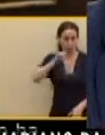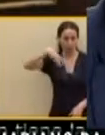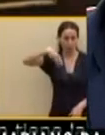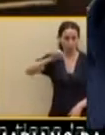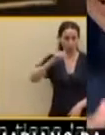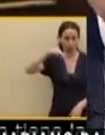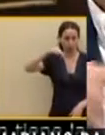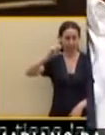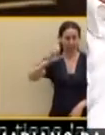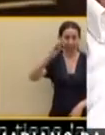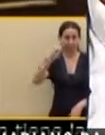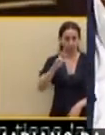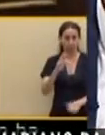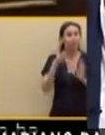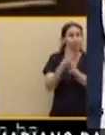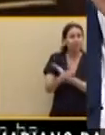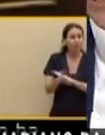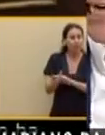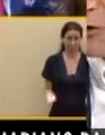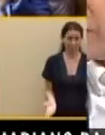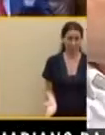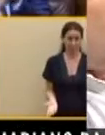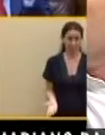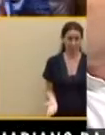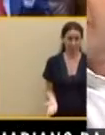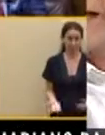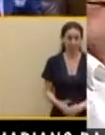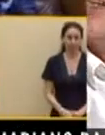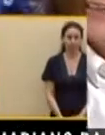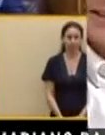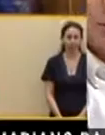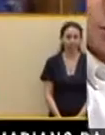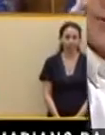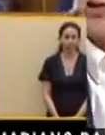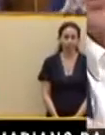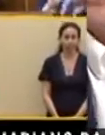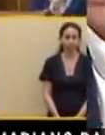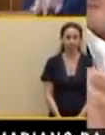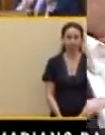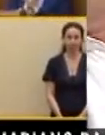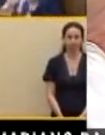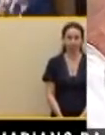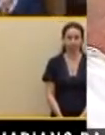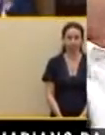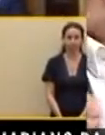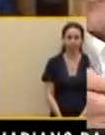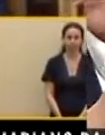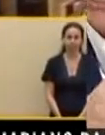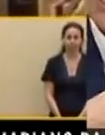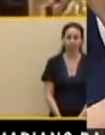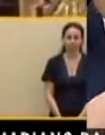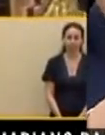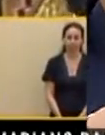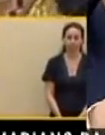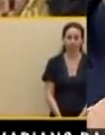una moral y pactamos con quien haya que pactar la noche electoral en inglaterra yo estuve viendo los resultados sin deben de escrutar las